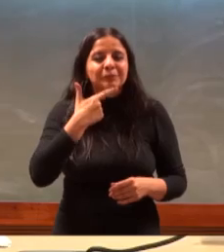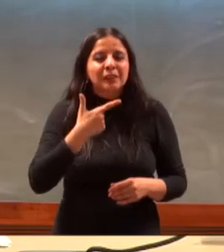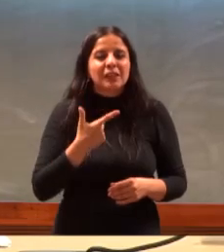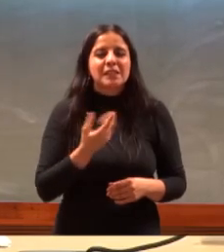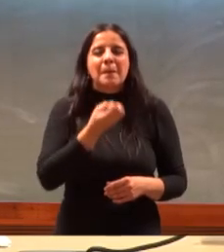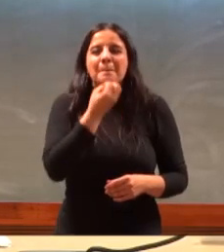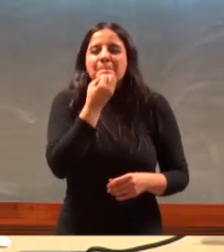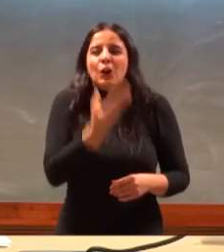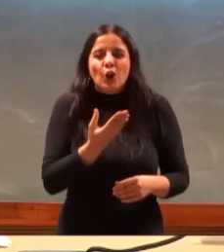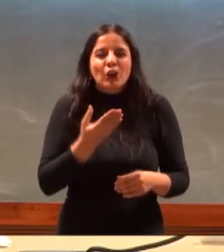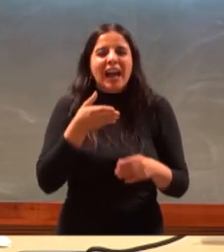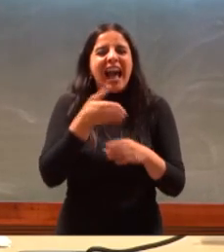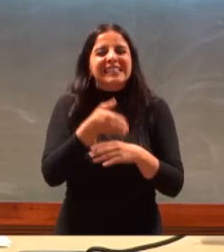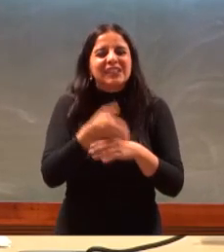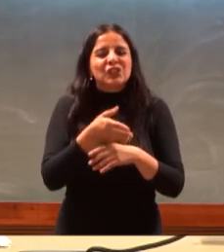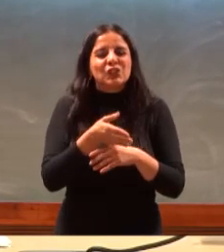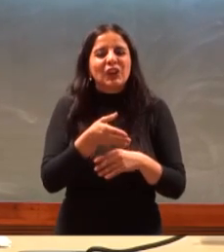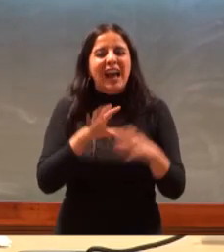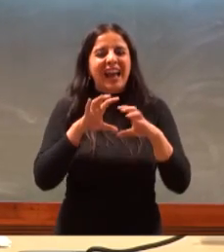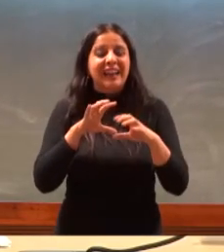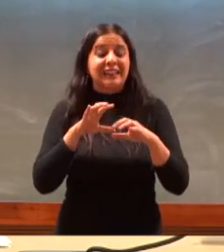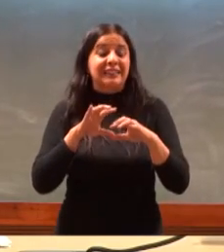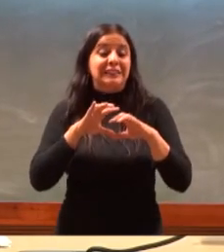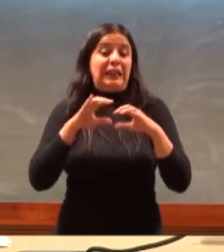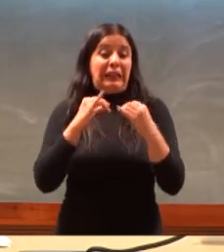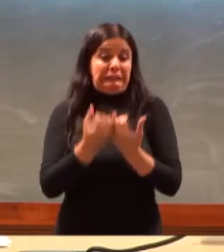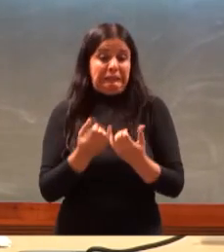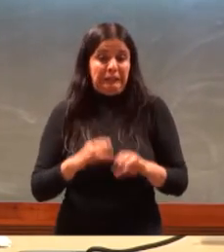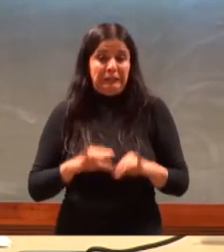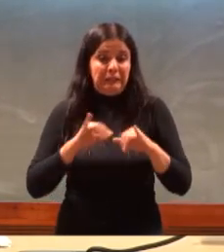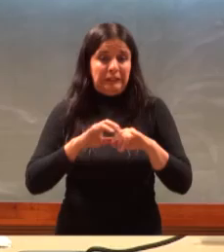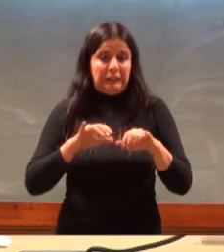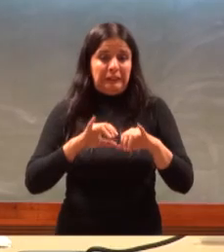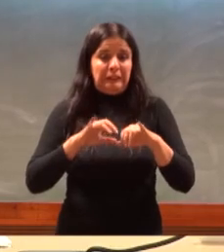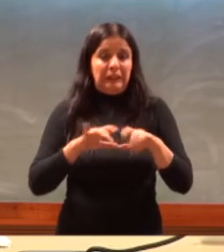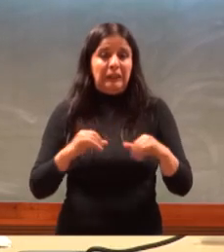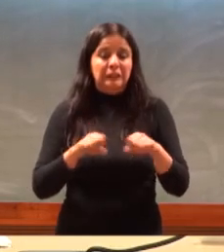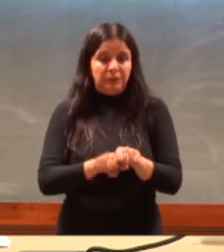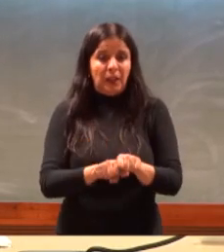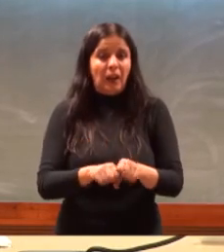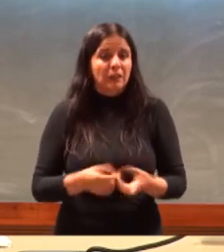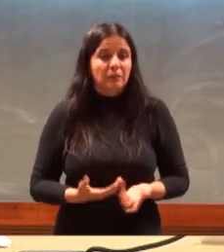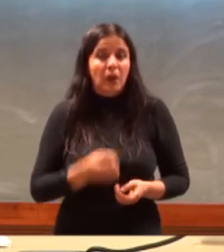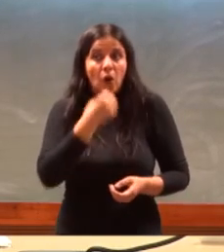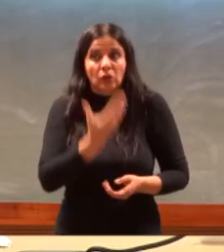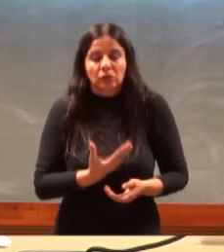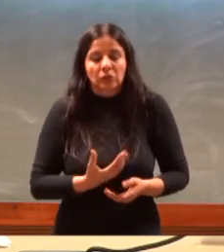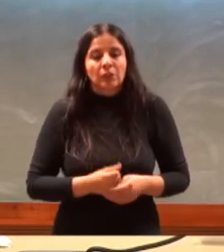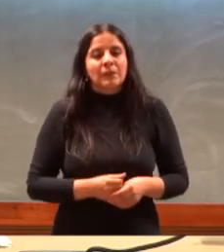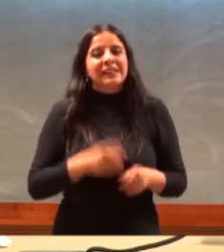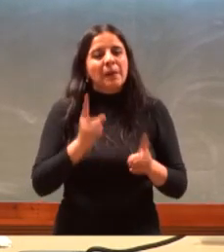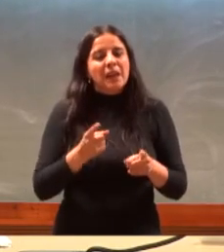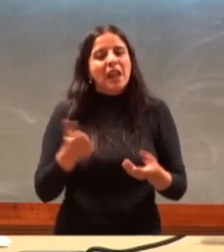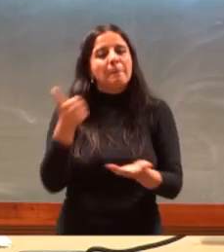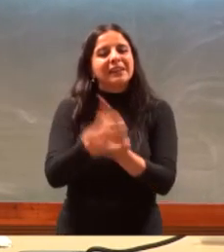haya mejor acceso a internet etcétera y algo que ya les dije en relación a los repositorios pero también queremos mayor participación de los graduados los graduados